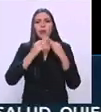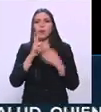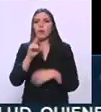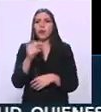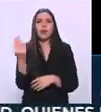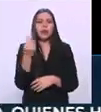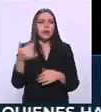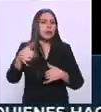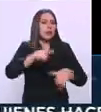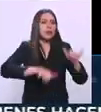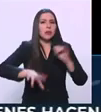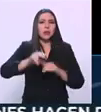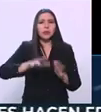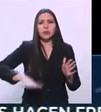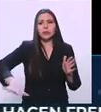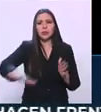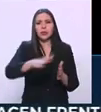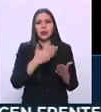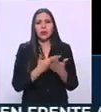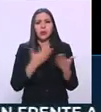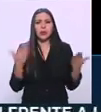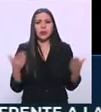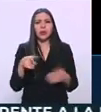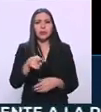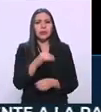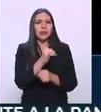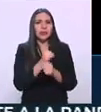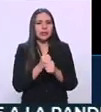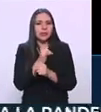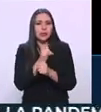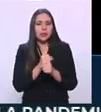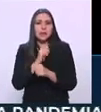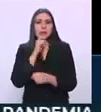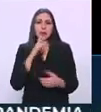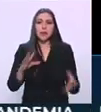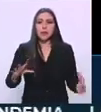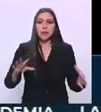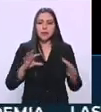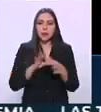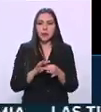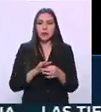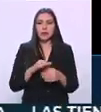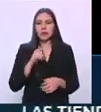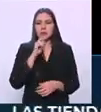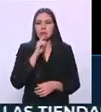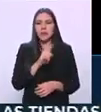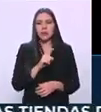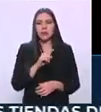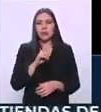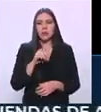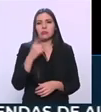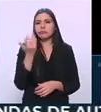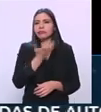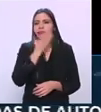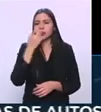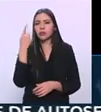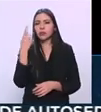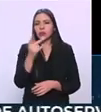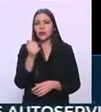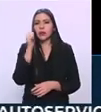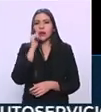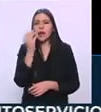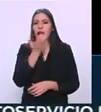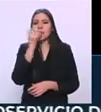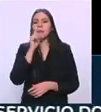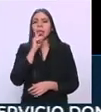todo el territorio. Entonces también esta investigación de la mano del conocimiento tradicional es otro enfoque de CONACYT ligado